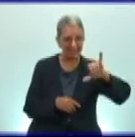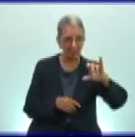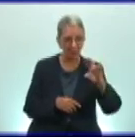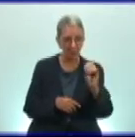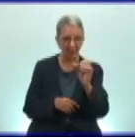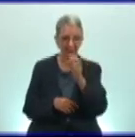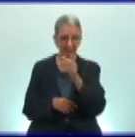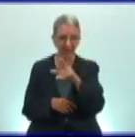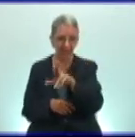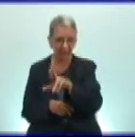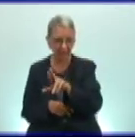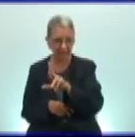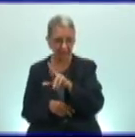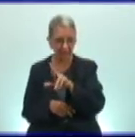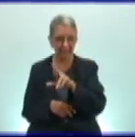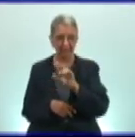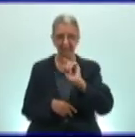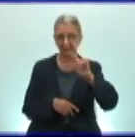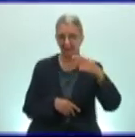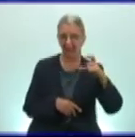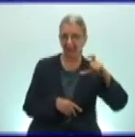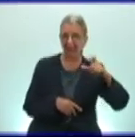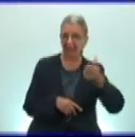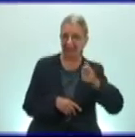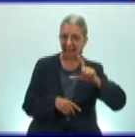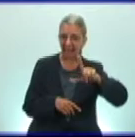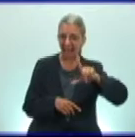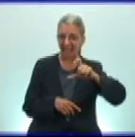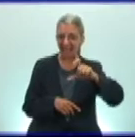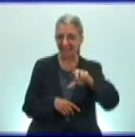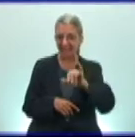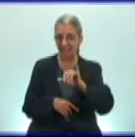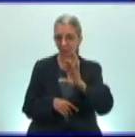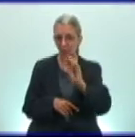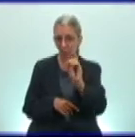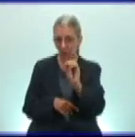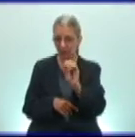al calcio, por solo mencionarles algunos ejemplos.